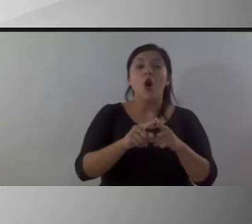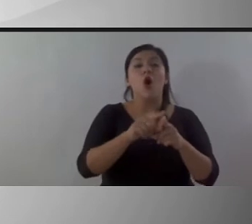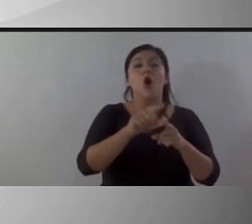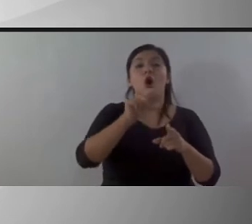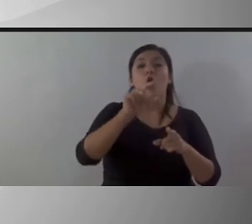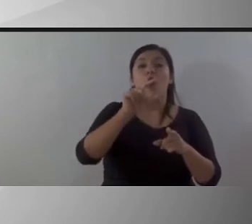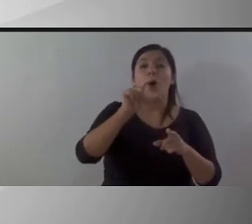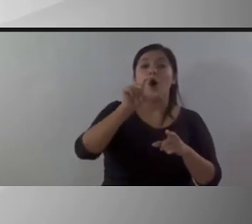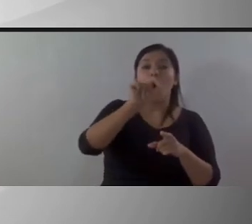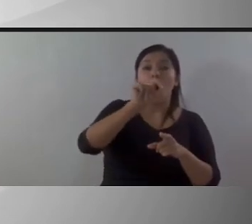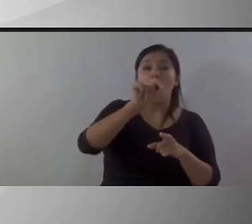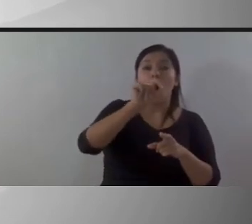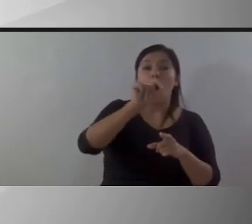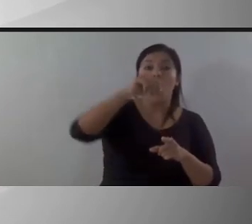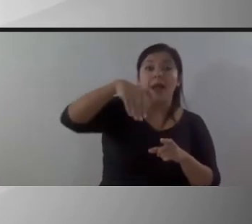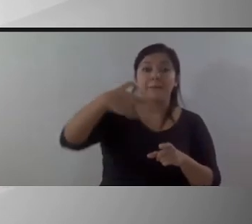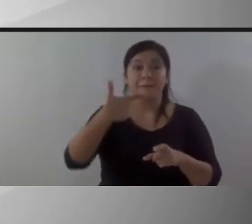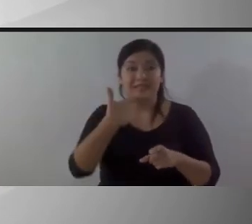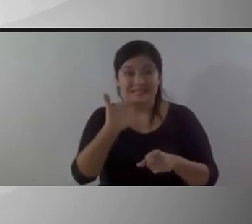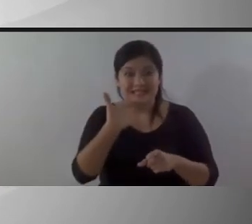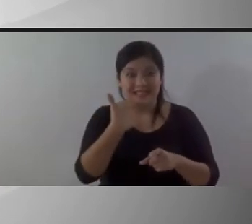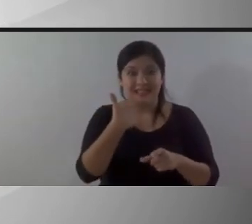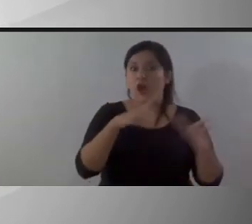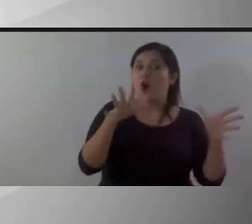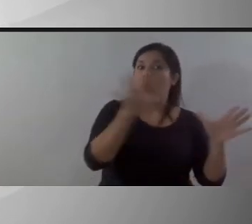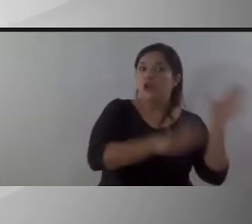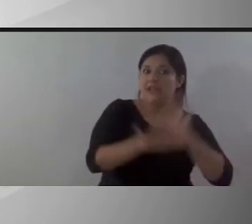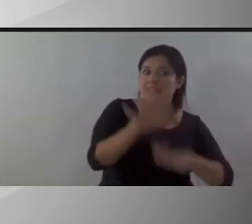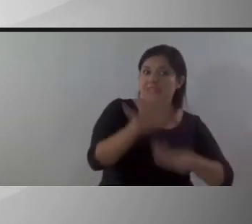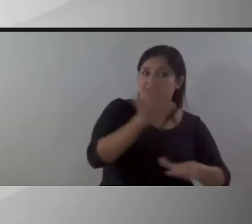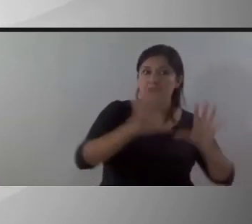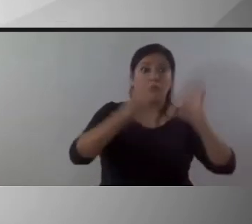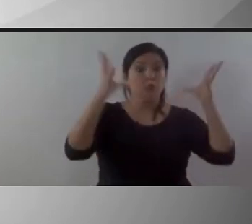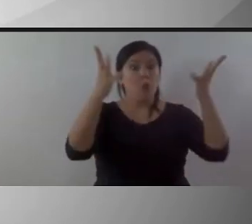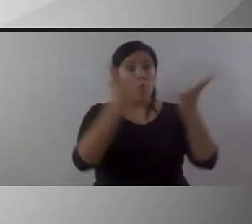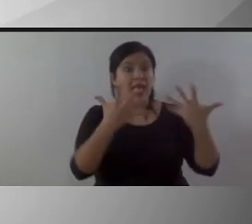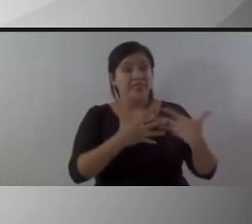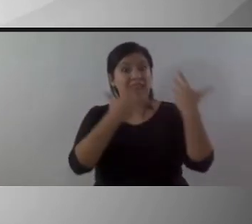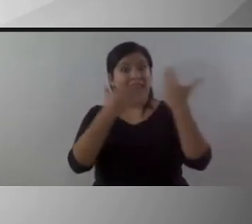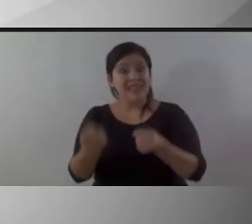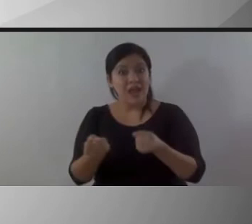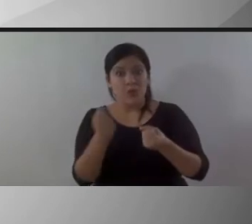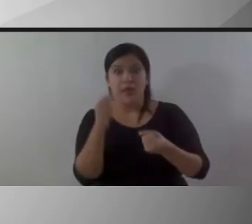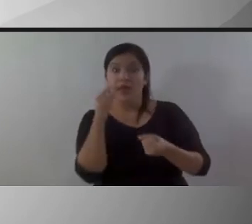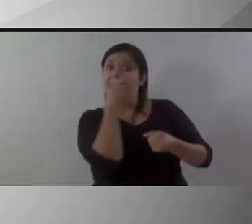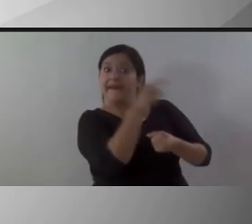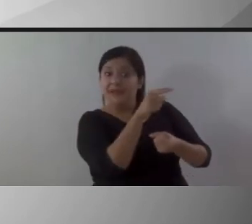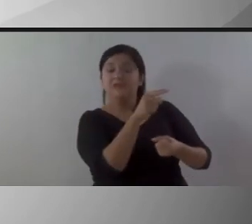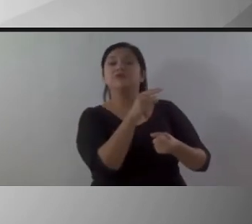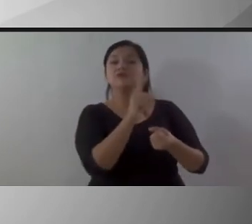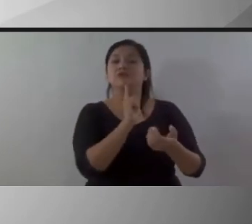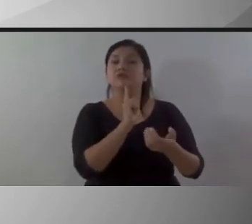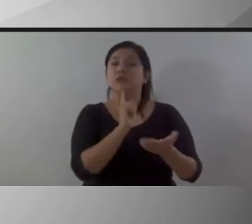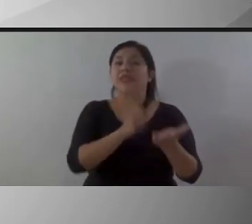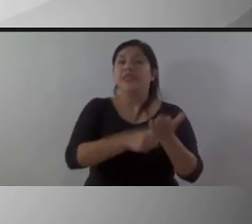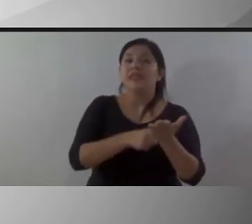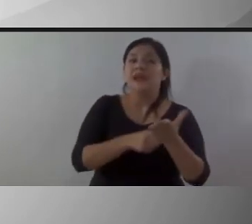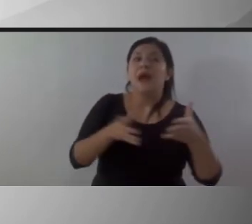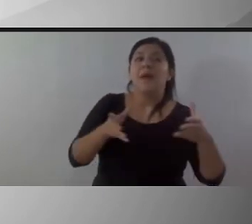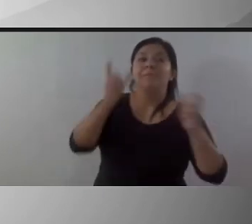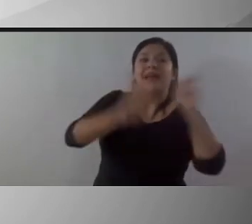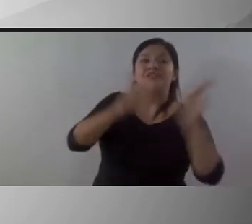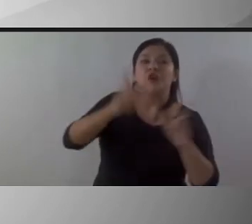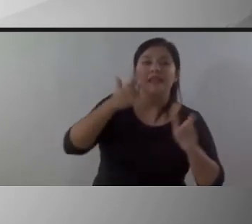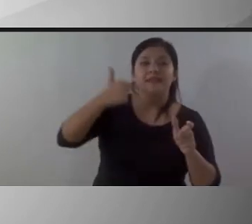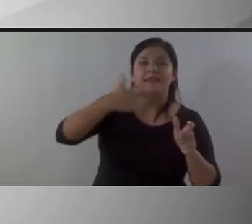Salud define y maneja los distintos diagnósticos y tratamientos destinados a las personas